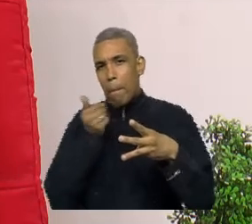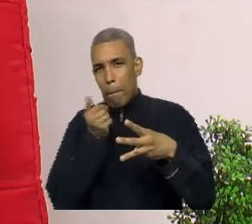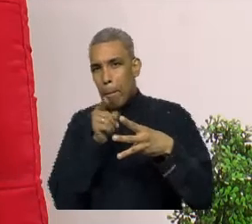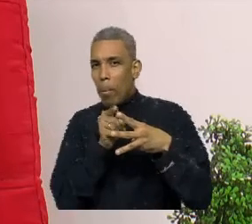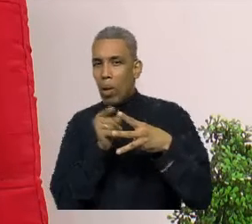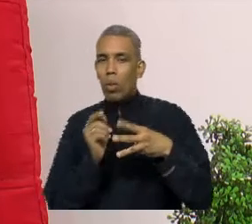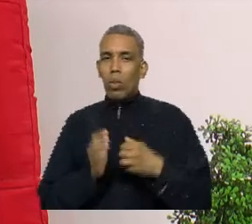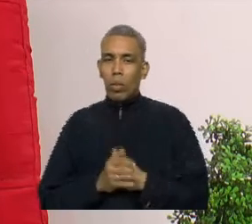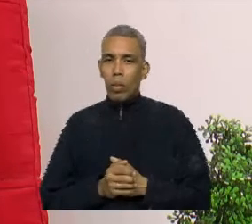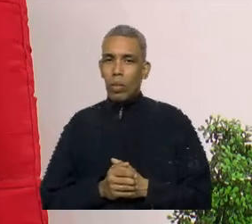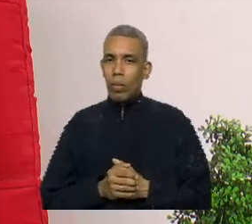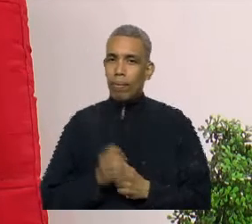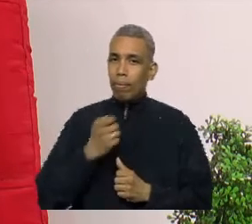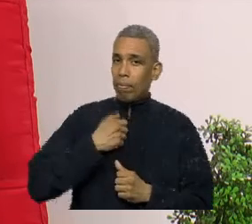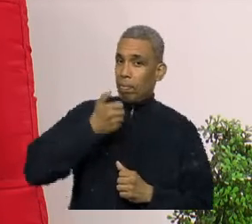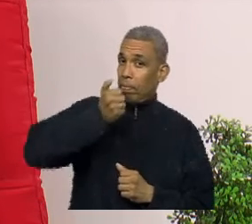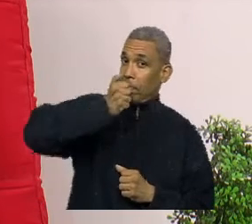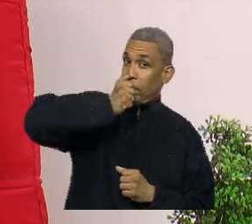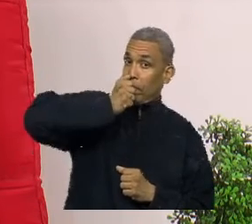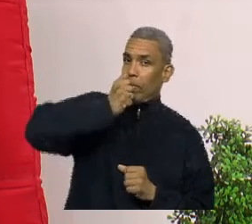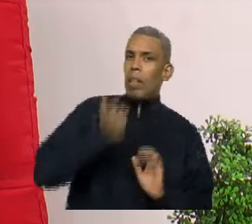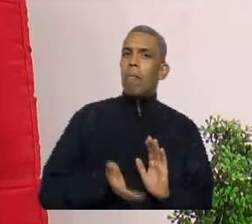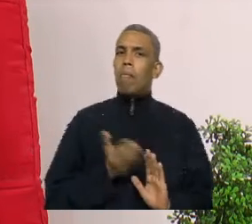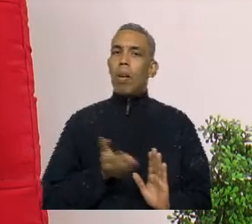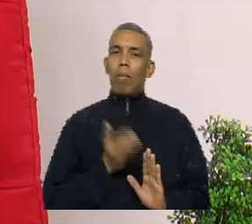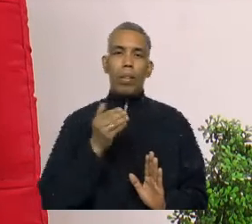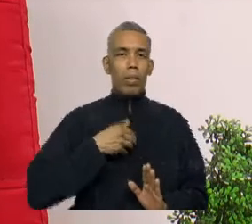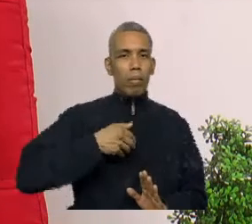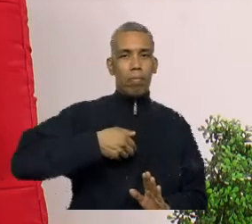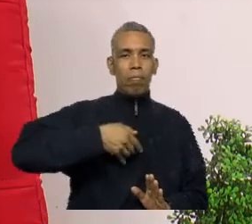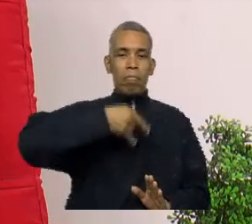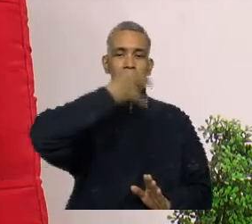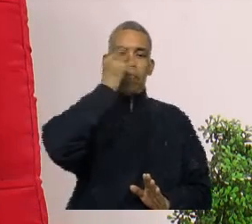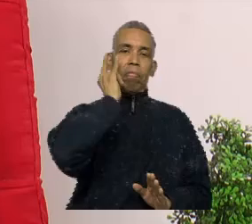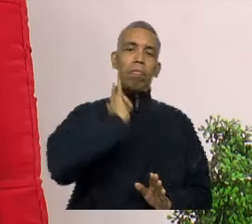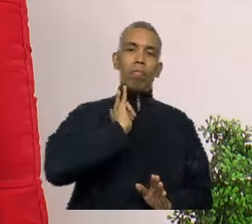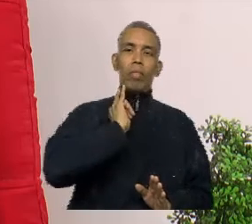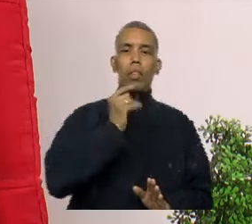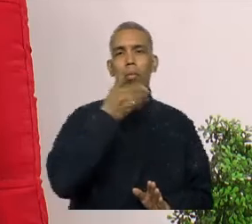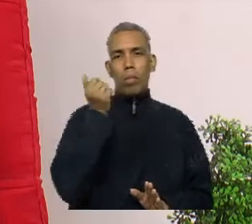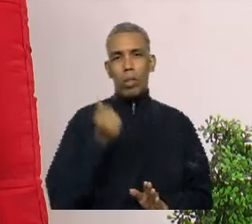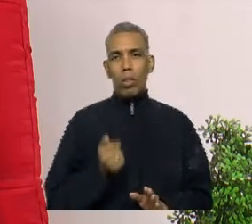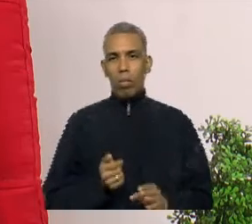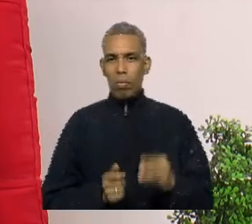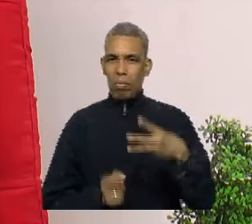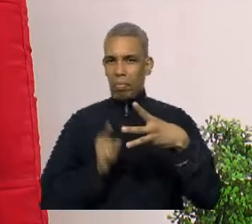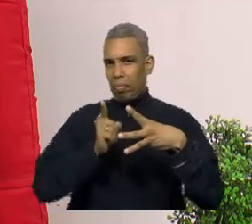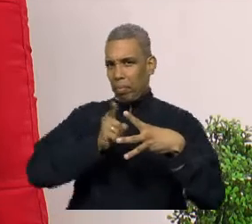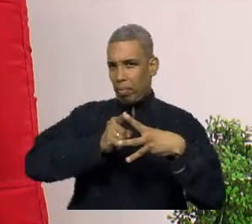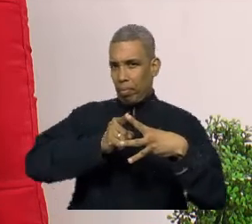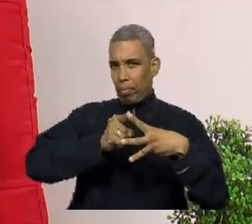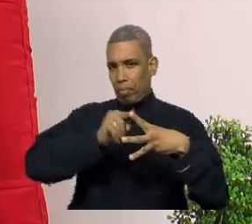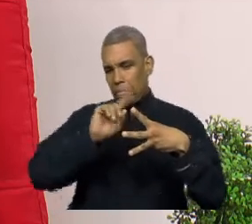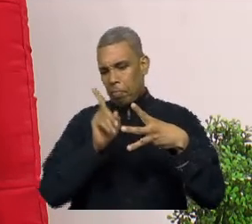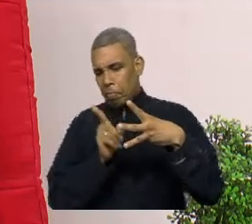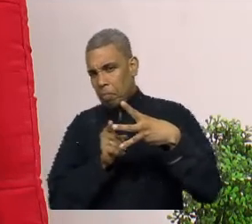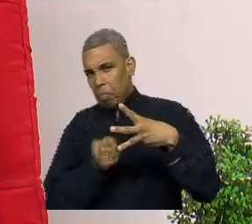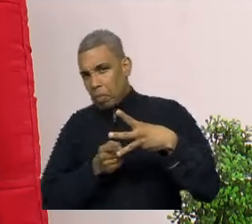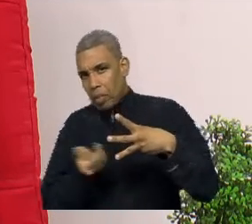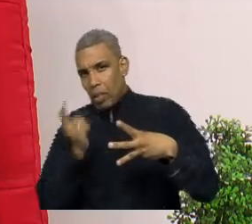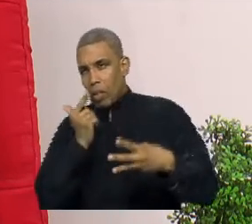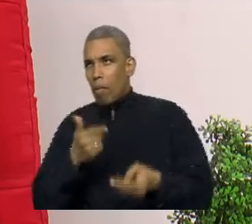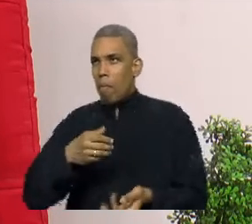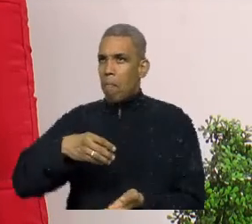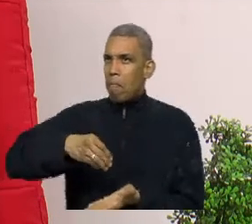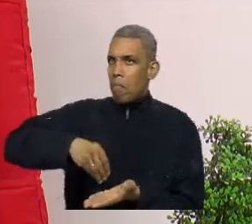van a inhalar, mientras que en la tomada son miligramos. Entonces hay una diferencia bastante grande entre lo que tú te vas a tomar, que